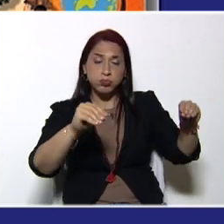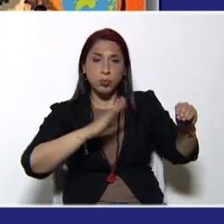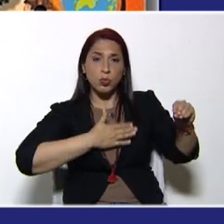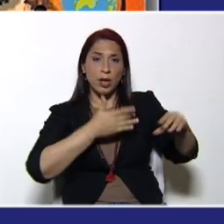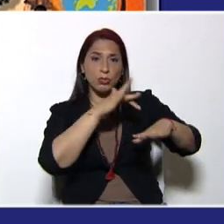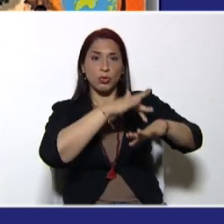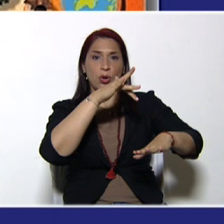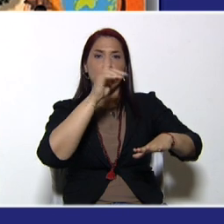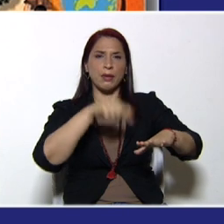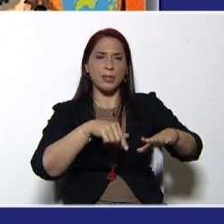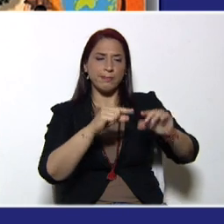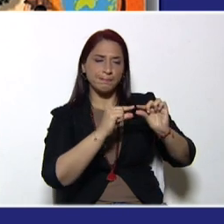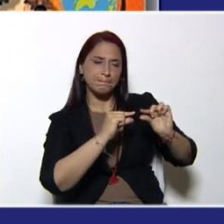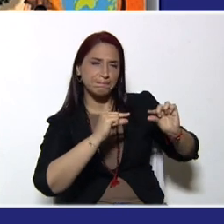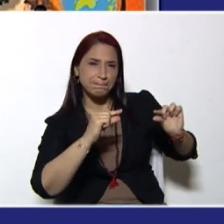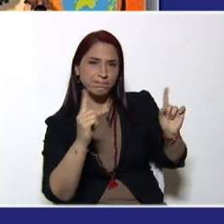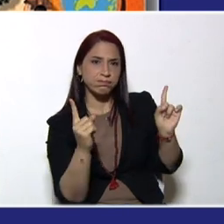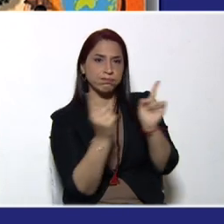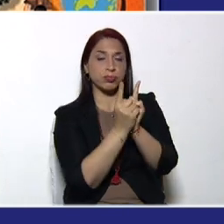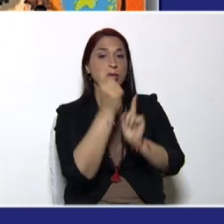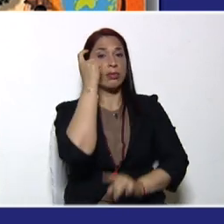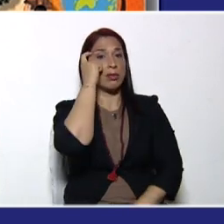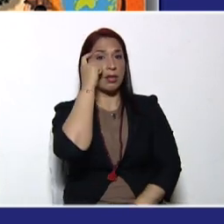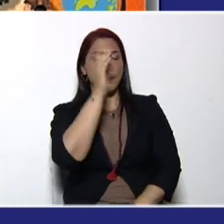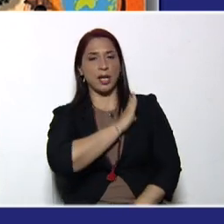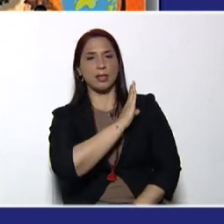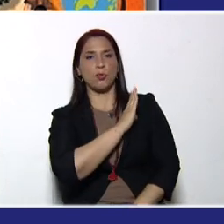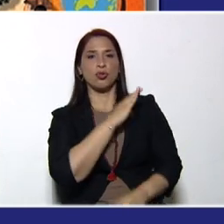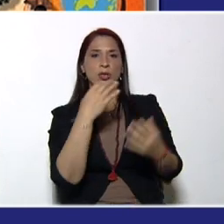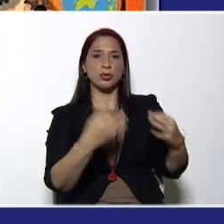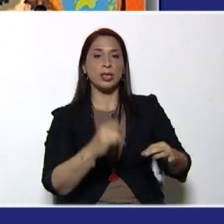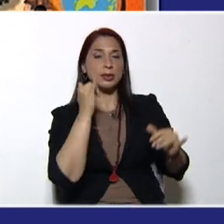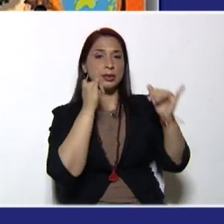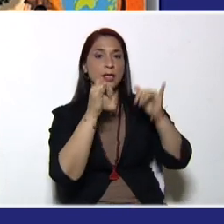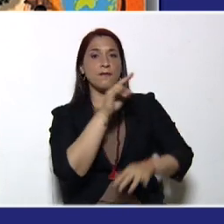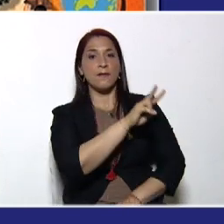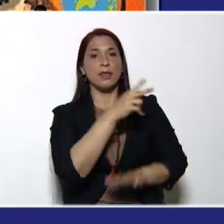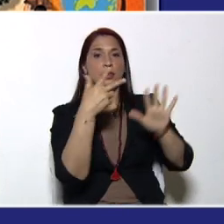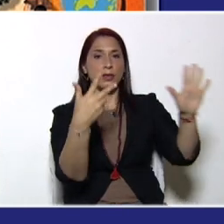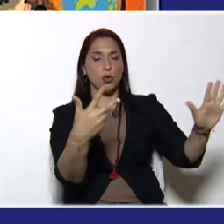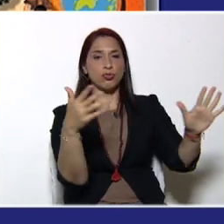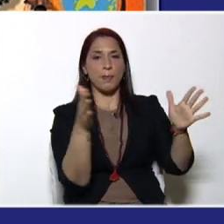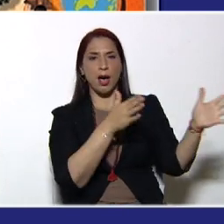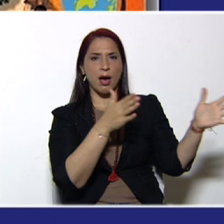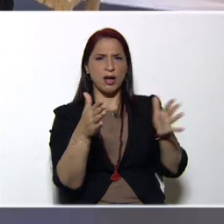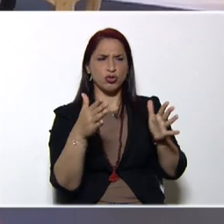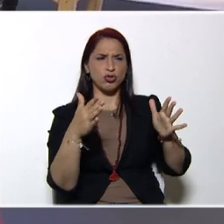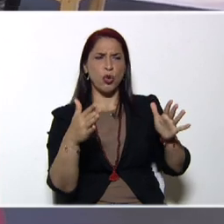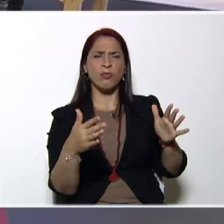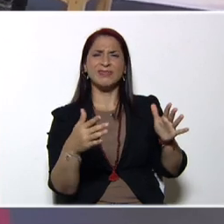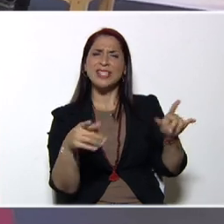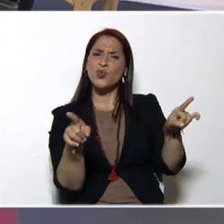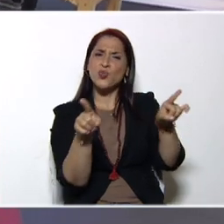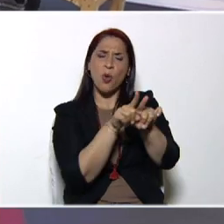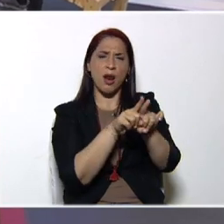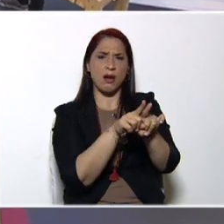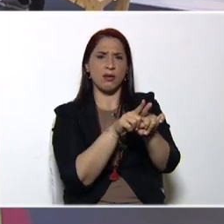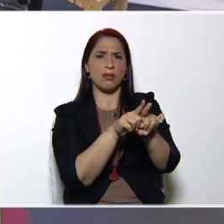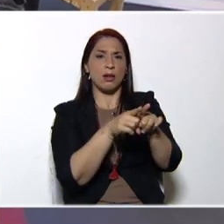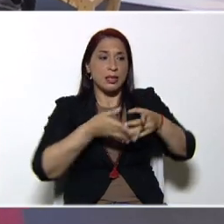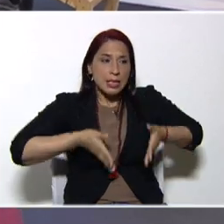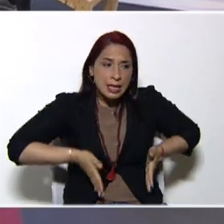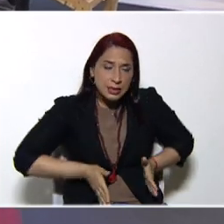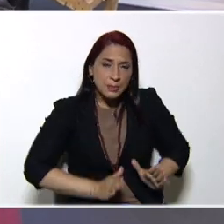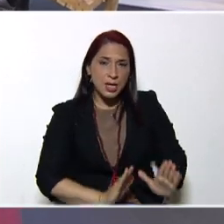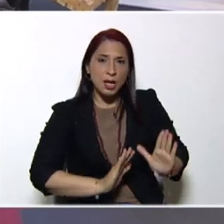caso, lo dejo en letras pequeñas, el Día del Patrimonio Nacional se celebra el 28 de marzo, que coincide con el